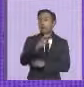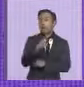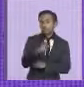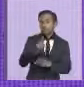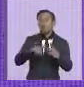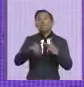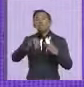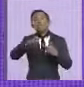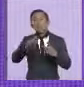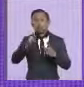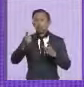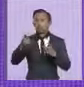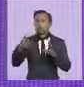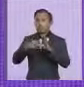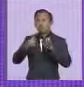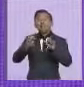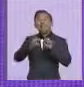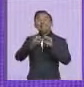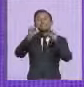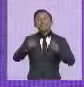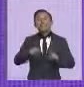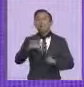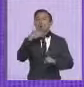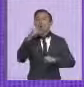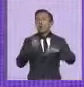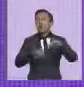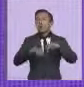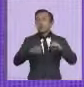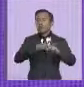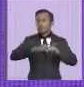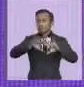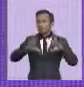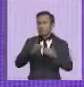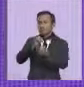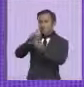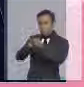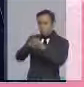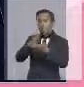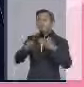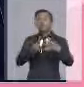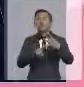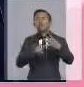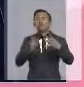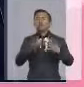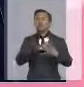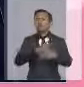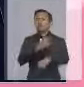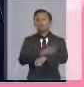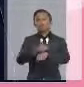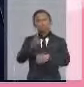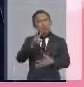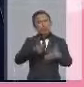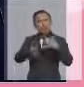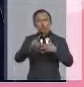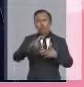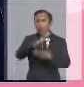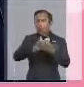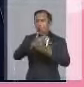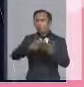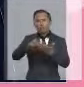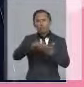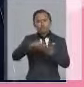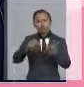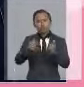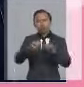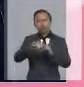Sistema Nacional de Anticorrupción. 4, habrá total transparencia y contratos abiertos. Yo reitero, no tengo